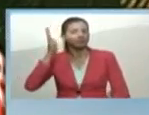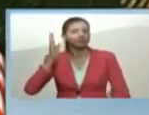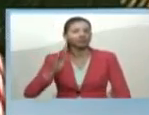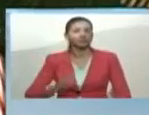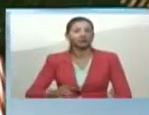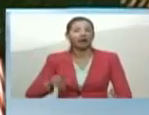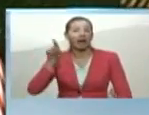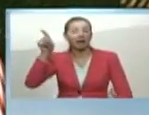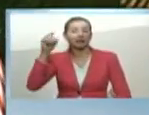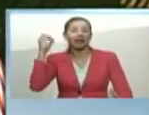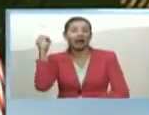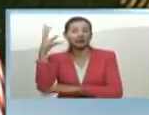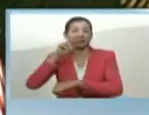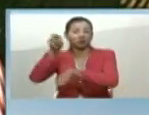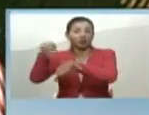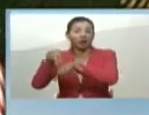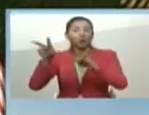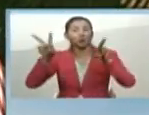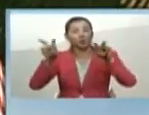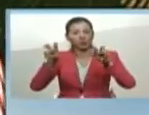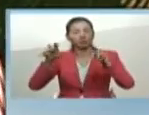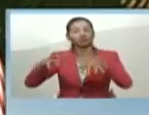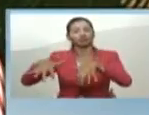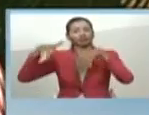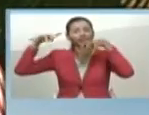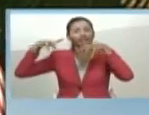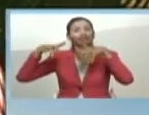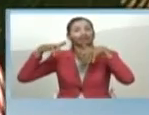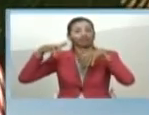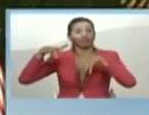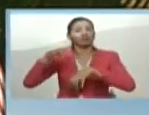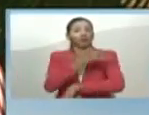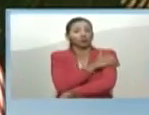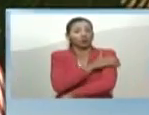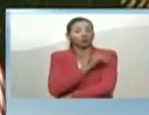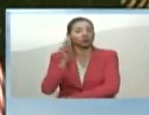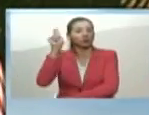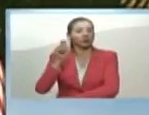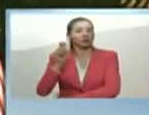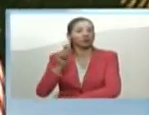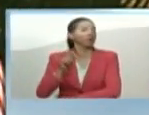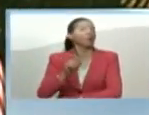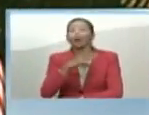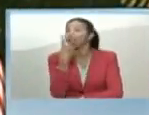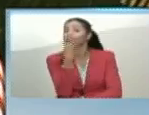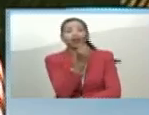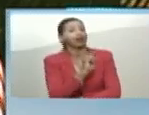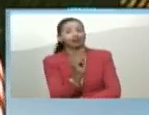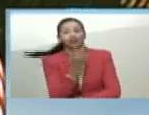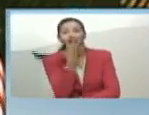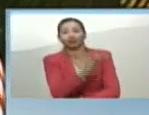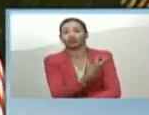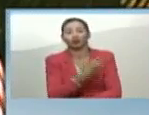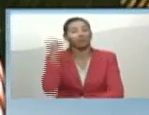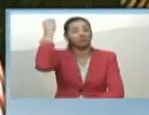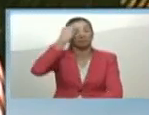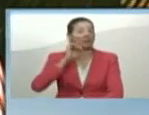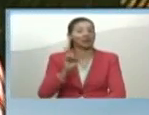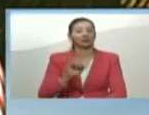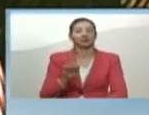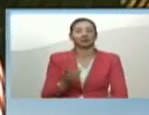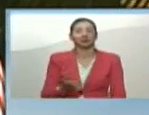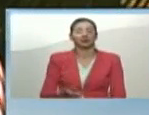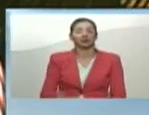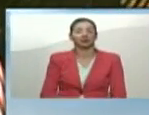la asamblea ustedes saben una gente que no es racional una gente